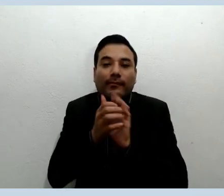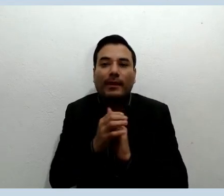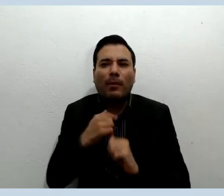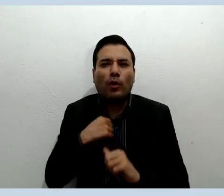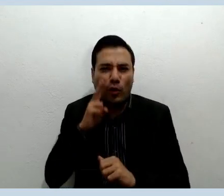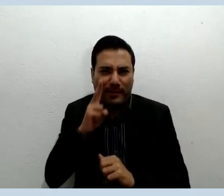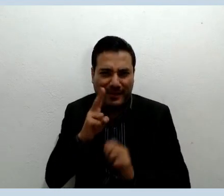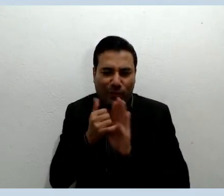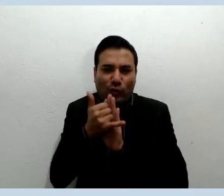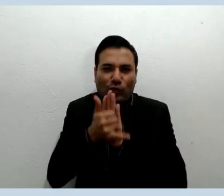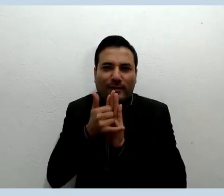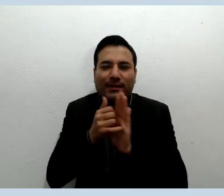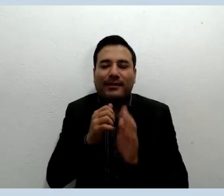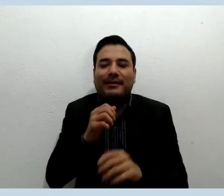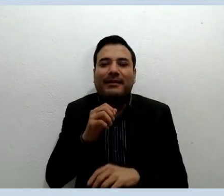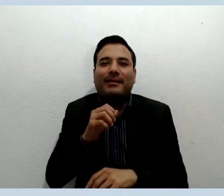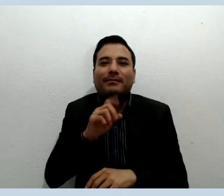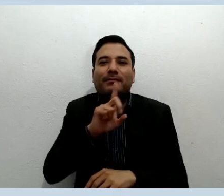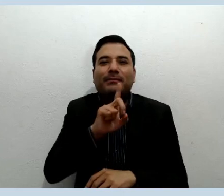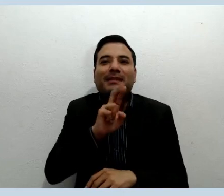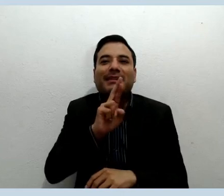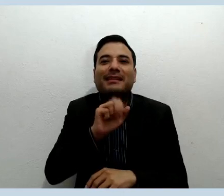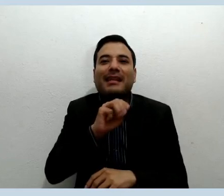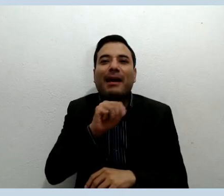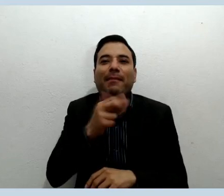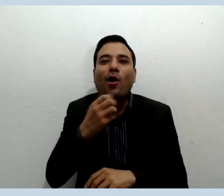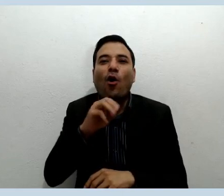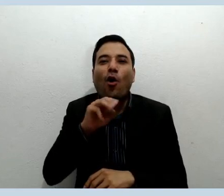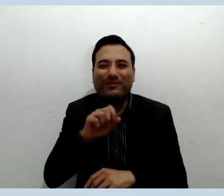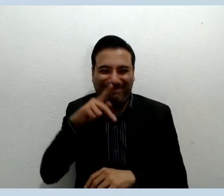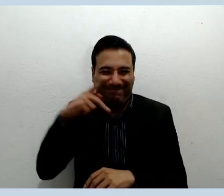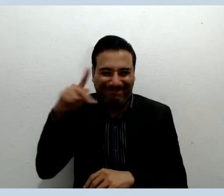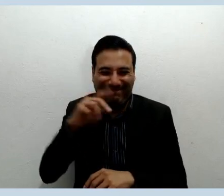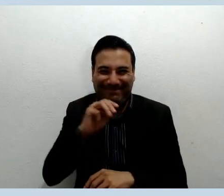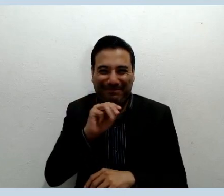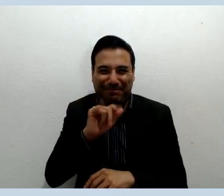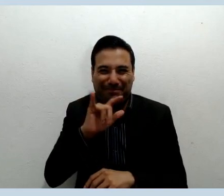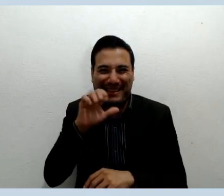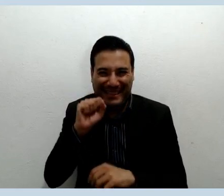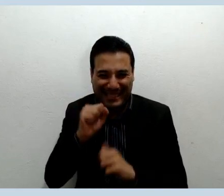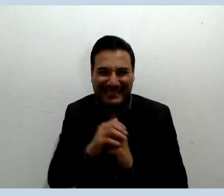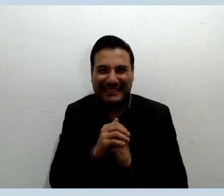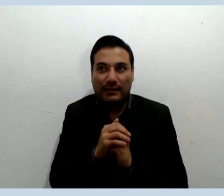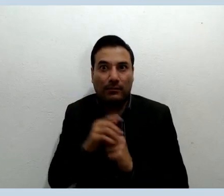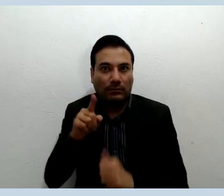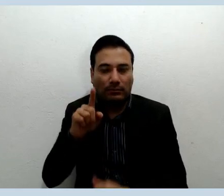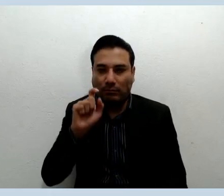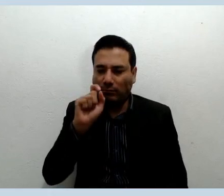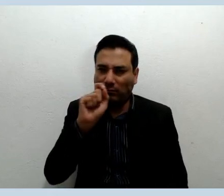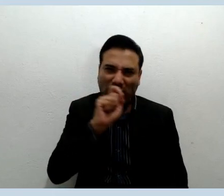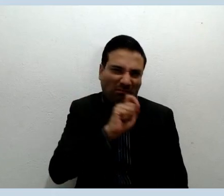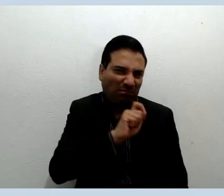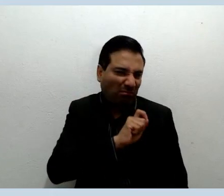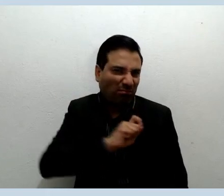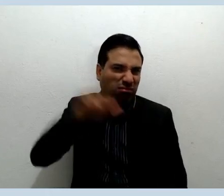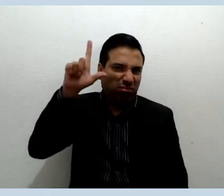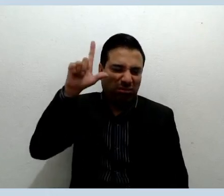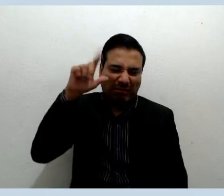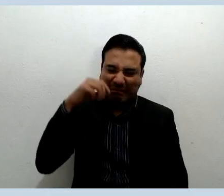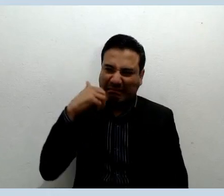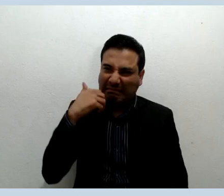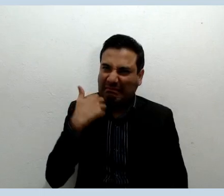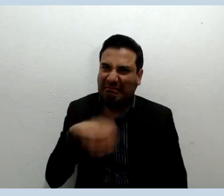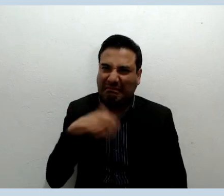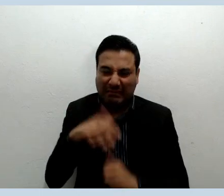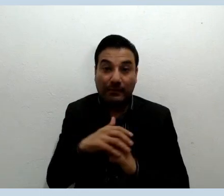así de qué qué qué y se hizo una un Rockstar también no eh pero al